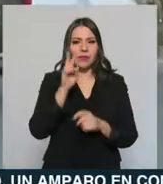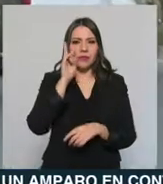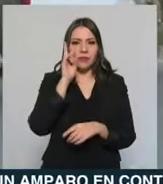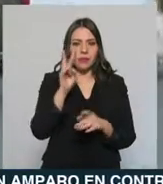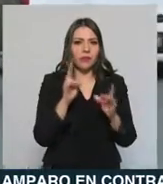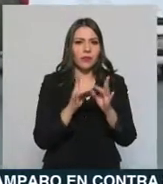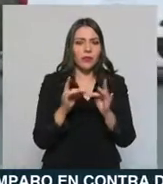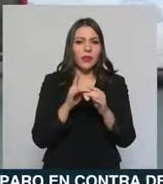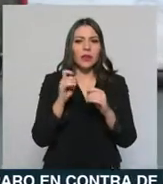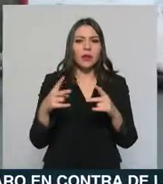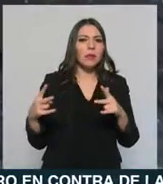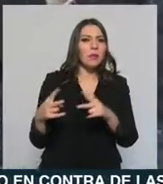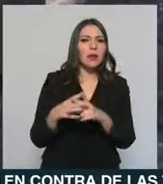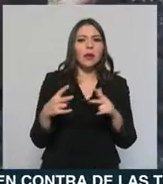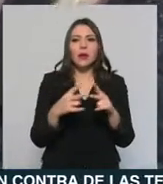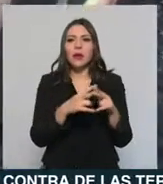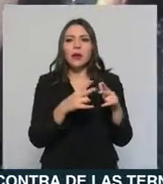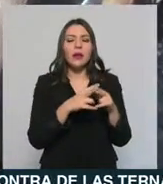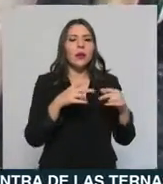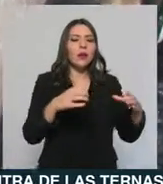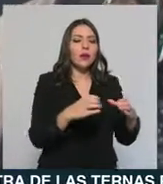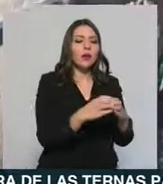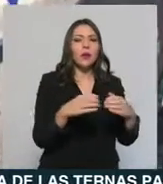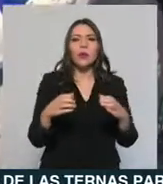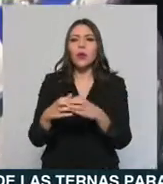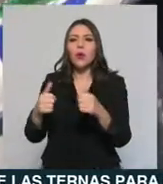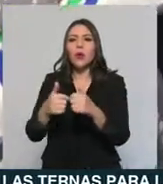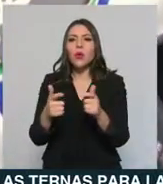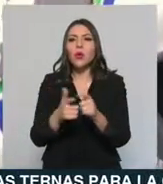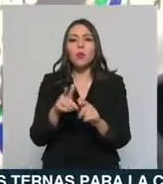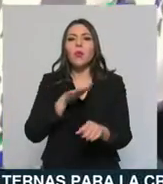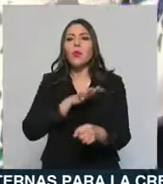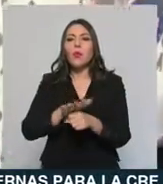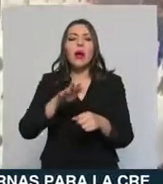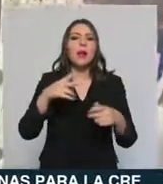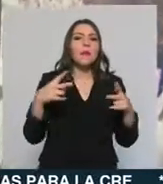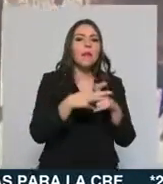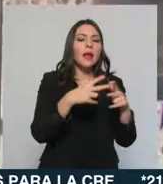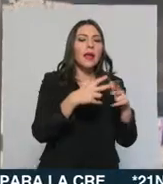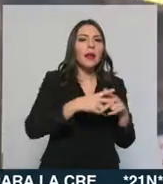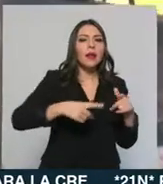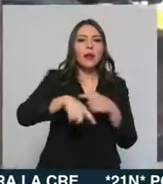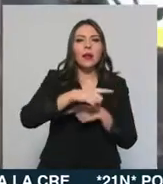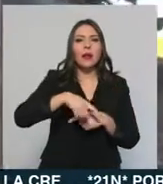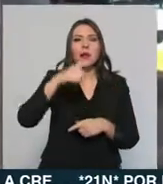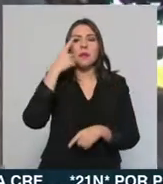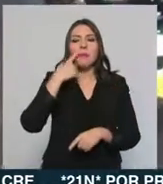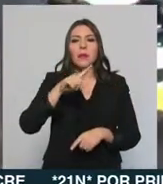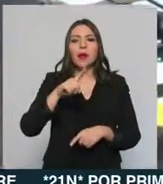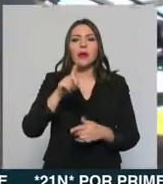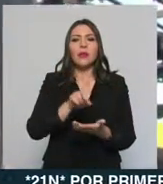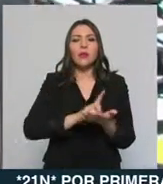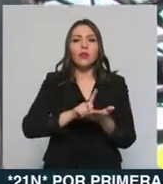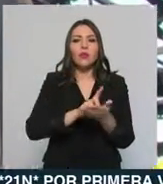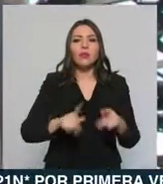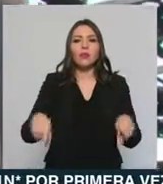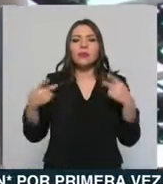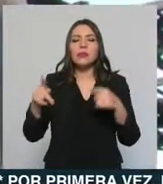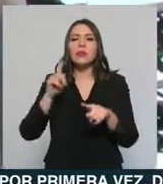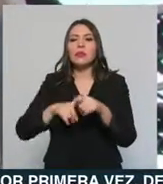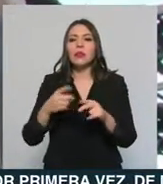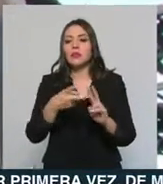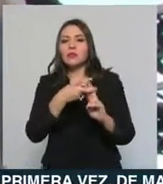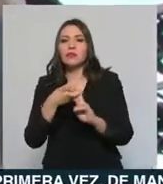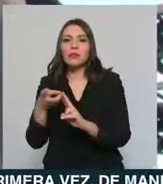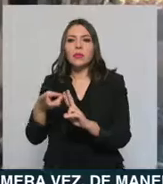por el territorio de la capital y qué grupos se pelean por este, cómo operan, qué está en juego y de qué tamaño es el problema que las